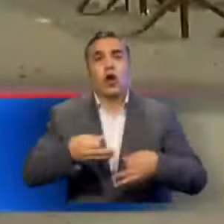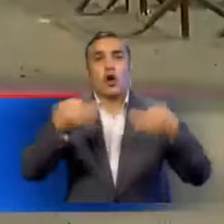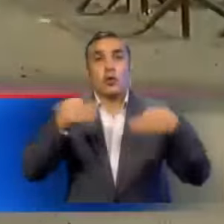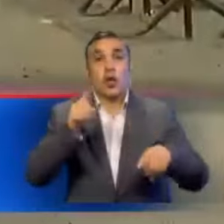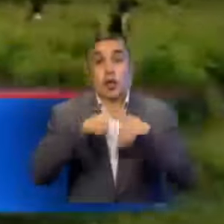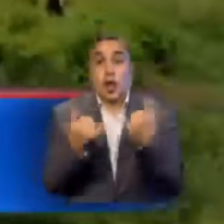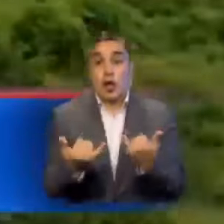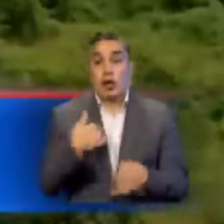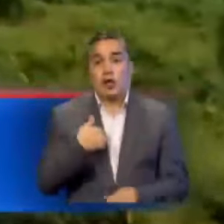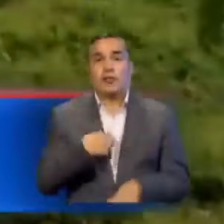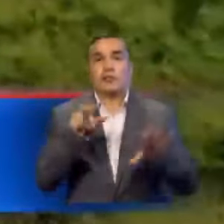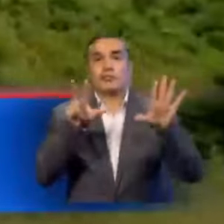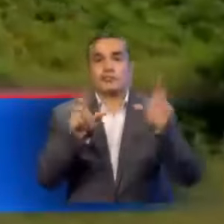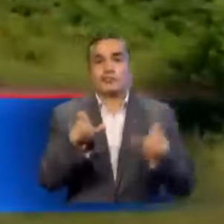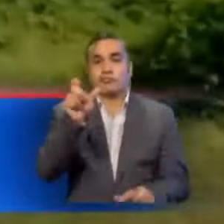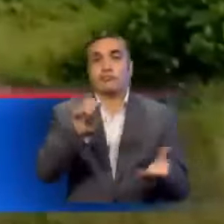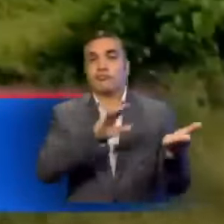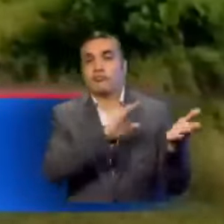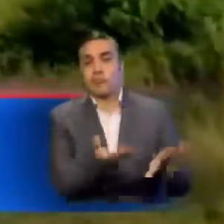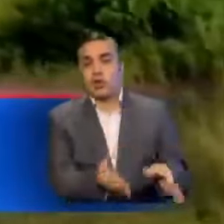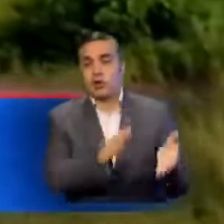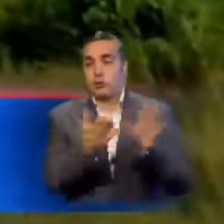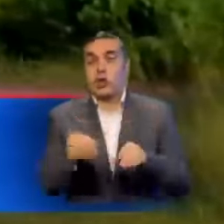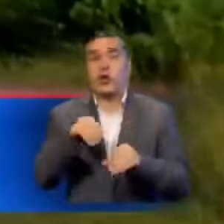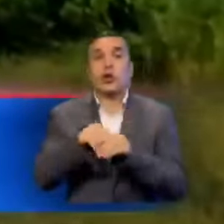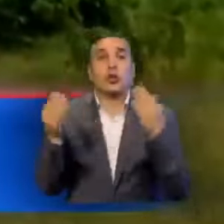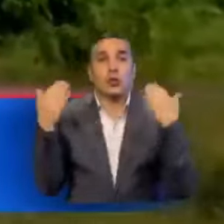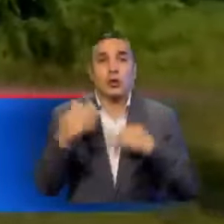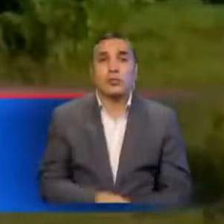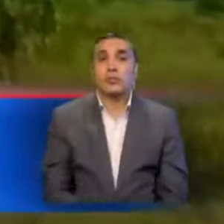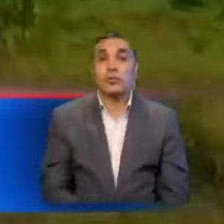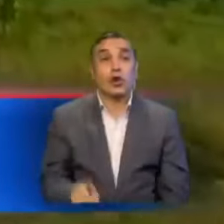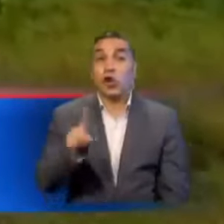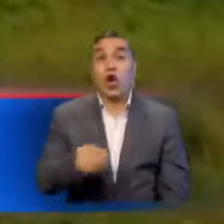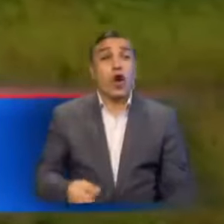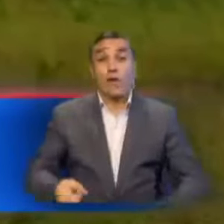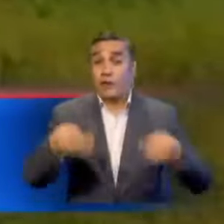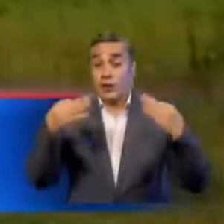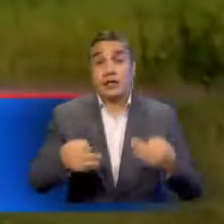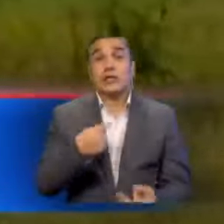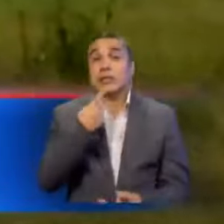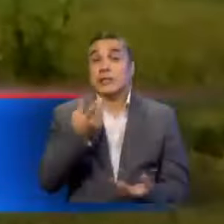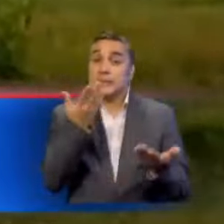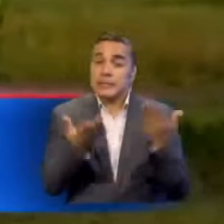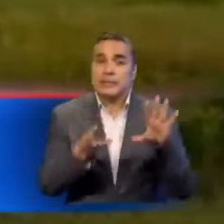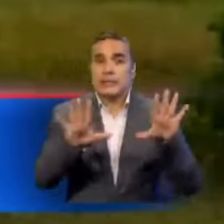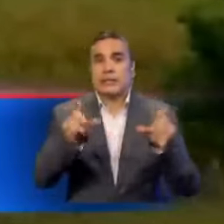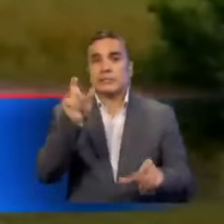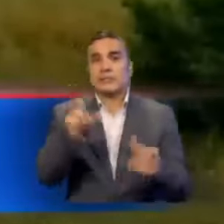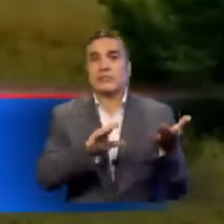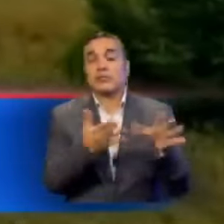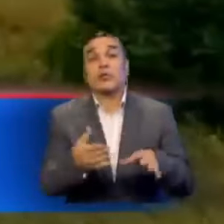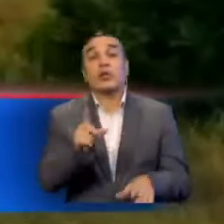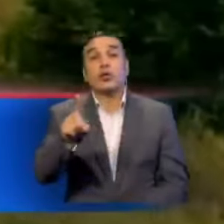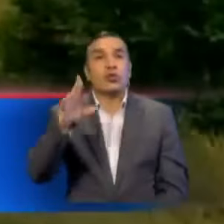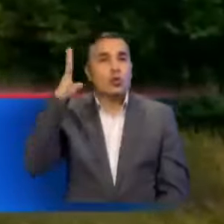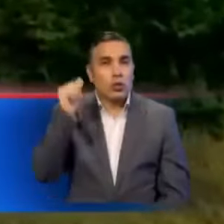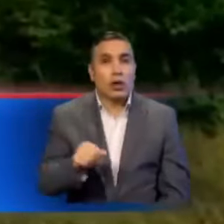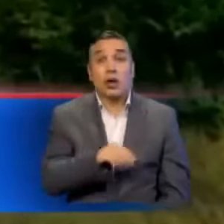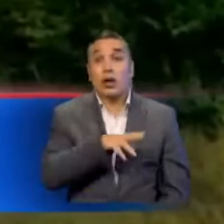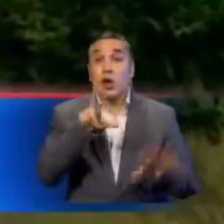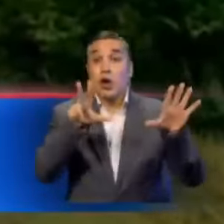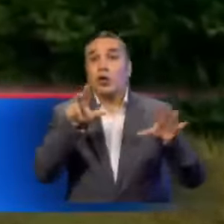hasta el momento son 8 los presos fallecidos en Guayaquil y extraoficialmente se hablan de 10 fallecidos en la cárcel de Turi en Cuenca y